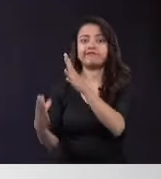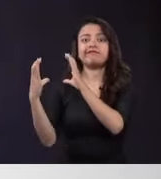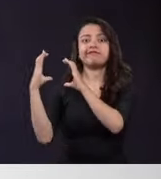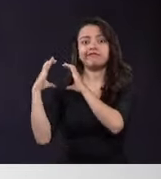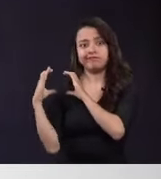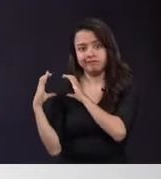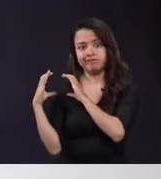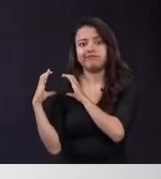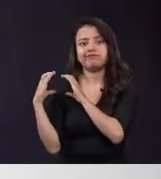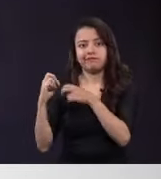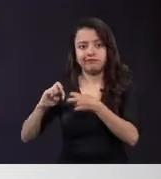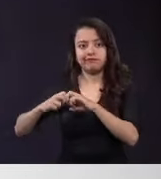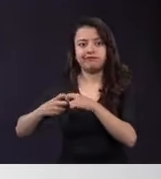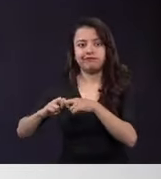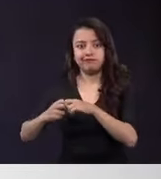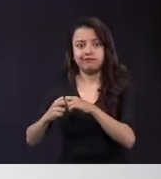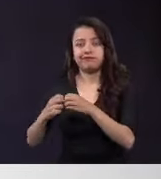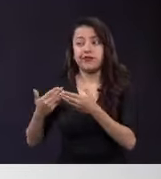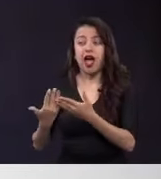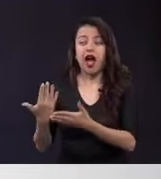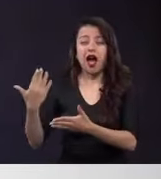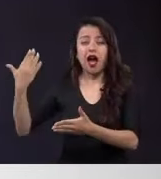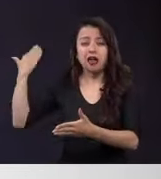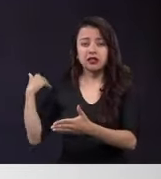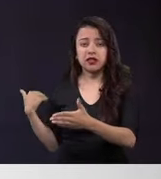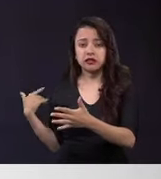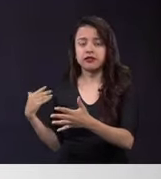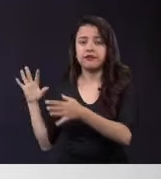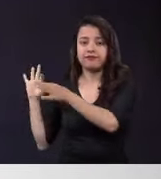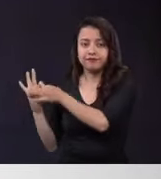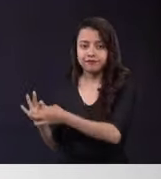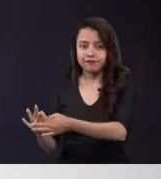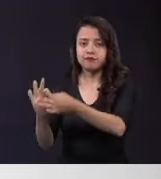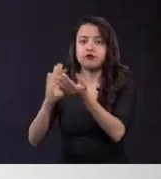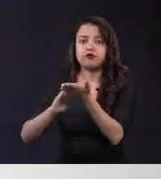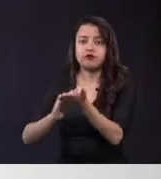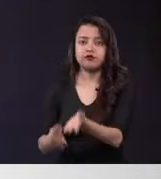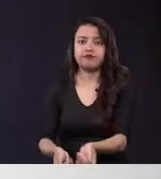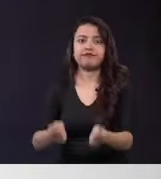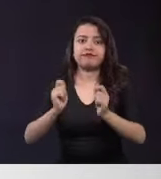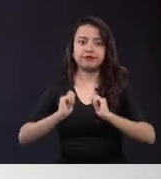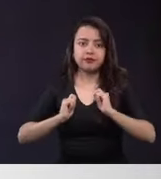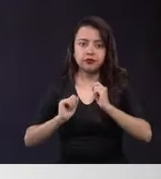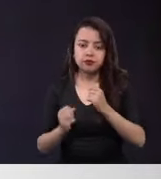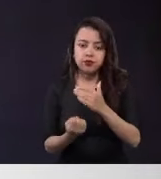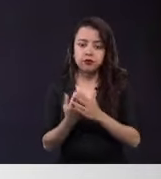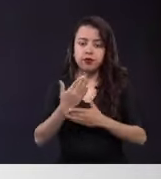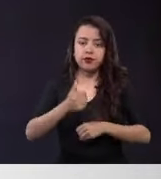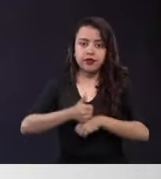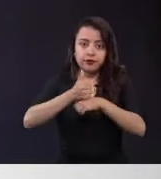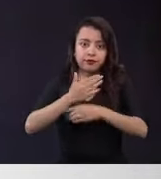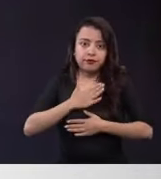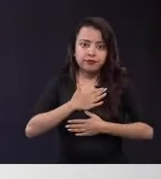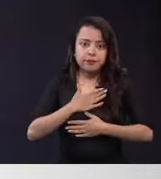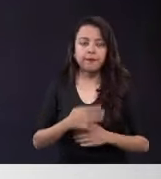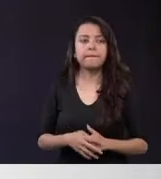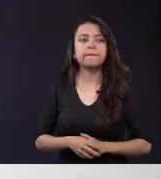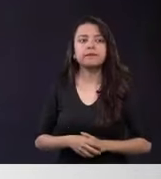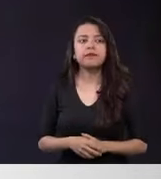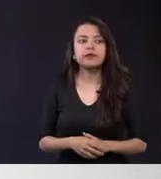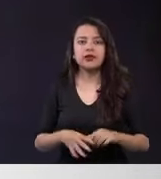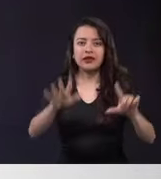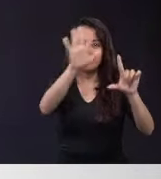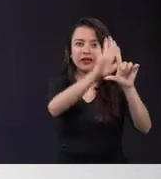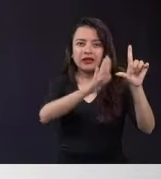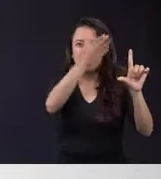más, porque algunos de estos contratos, y la misma persona que envía el video lo dice, vienen